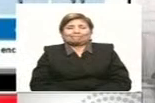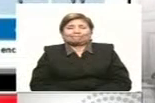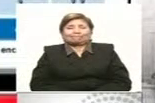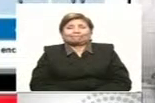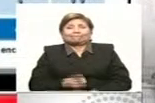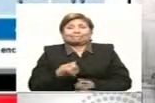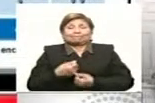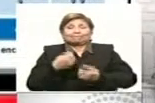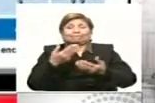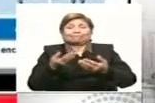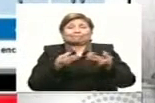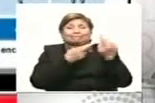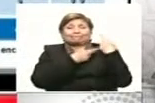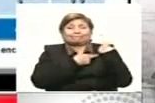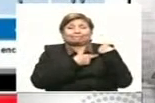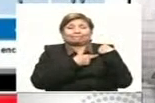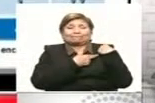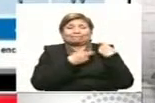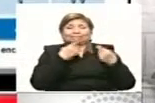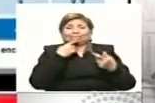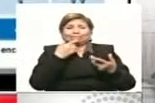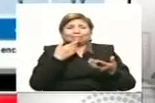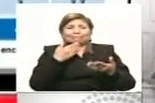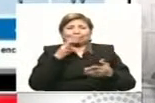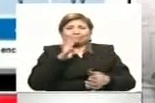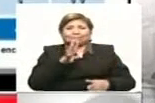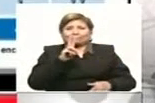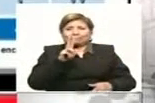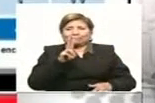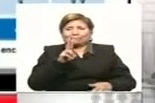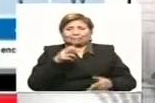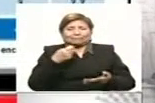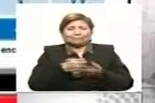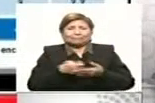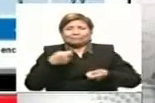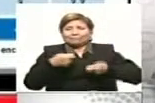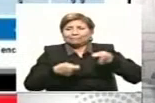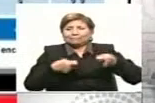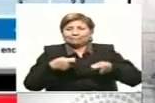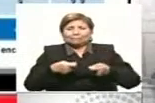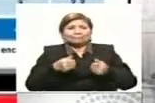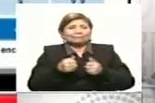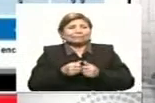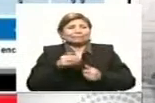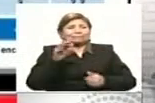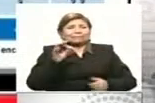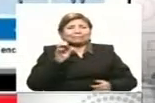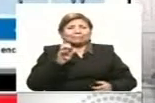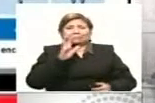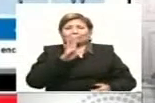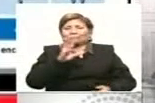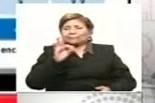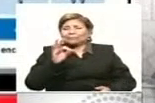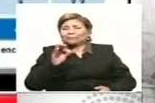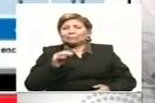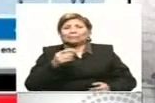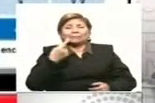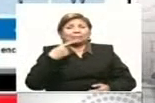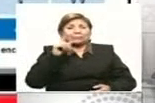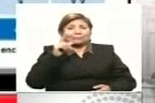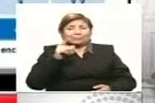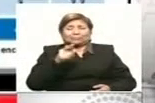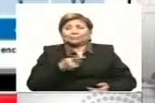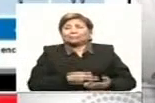se le ha dado a cargo 42 proyectos de inversión por 979 millones,